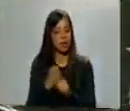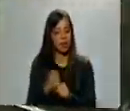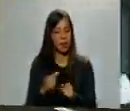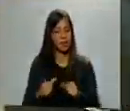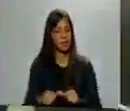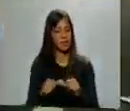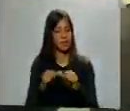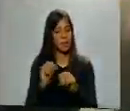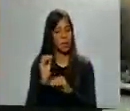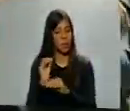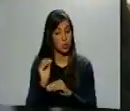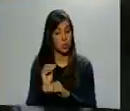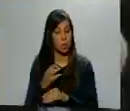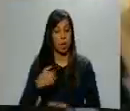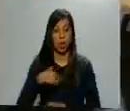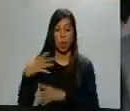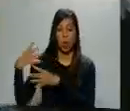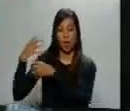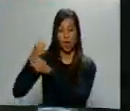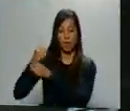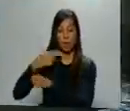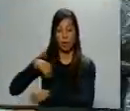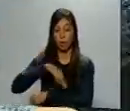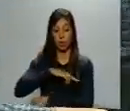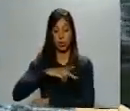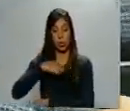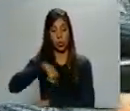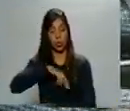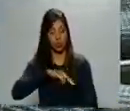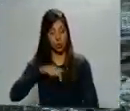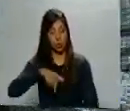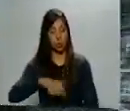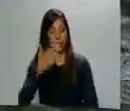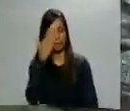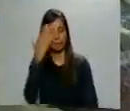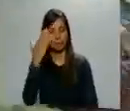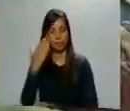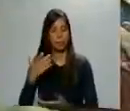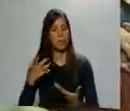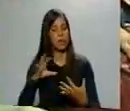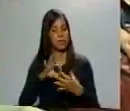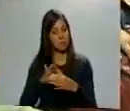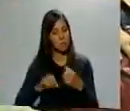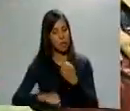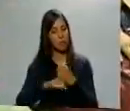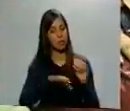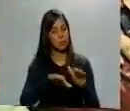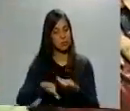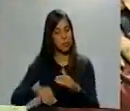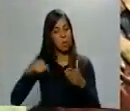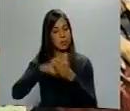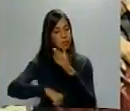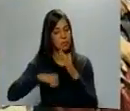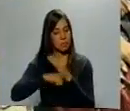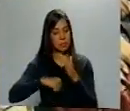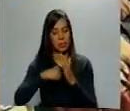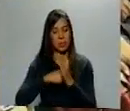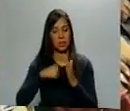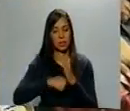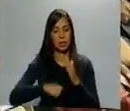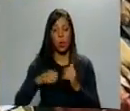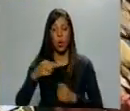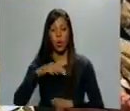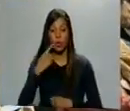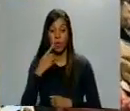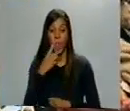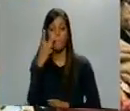estabilidad. Confíen en nosotros, confíen en que estaremos de frente con ustedes en su lucha y que no dejen de elevar su voz